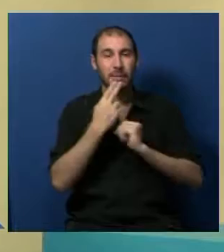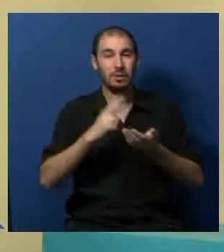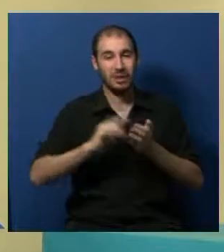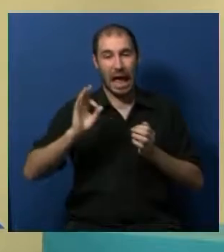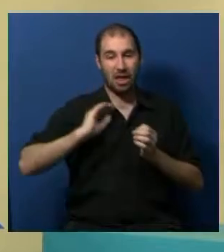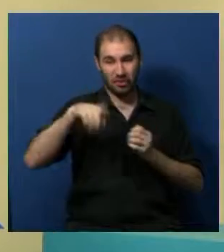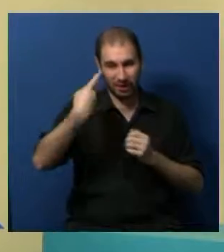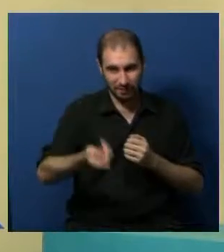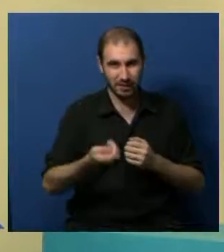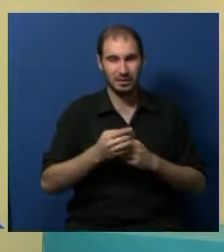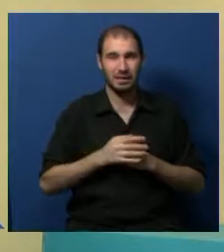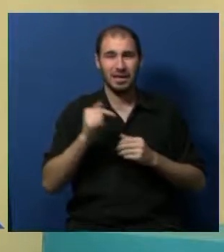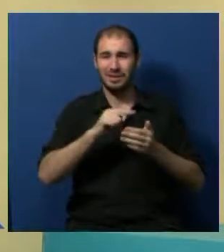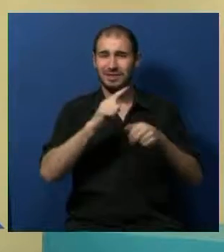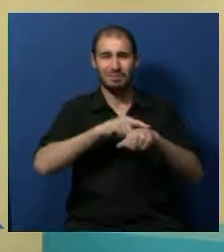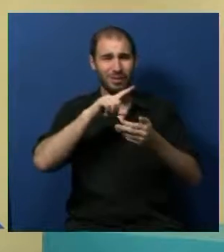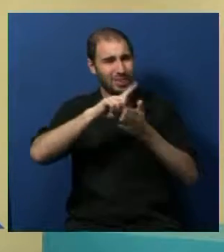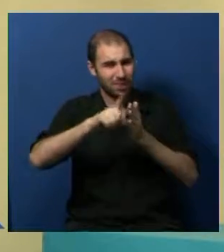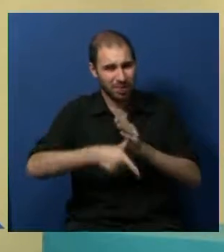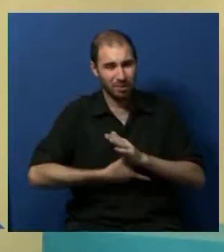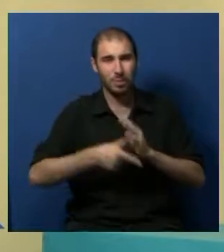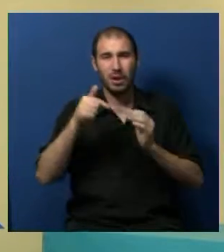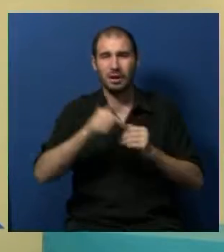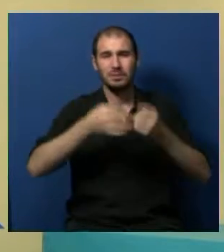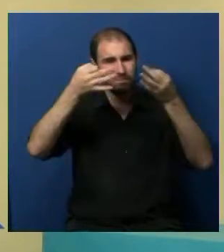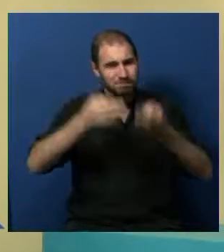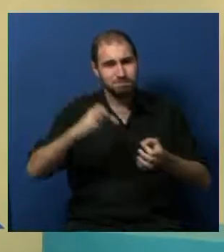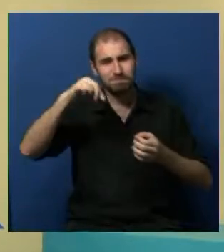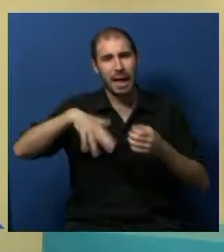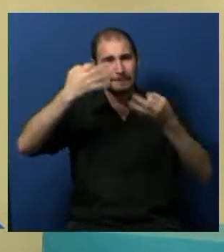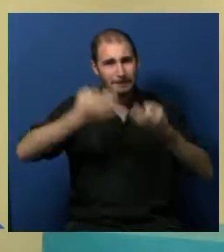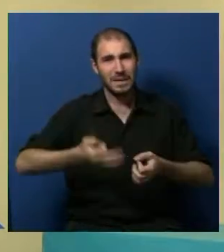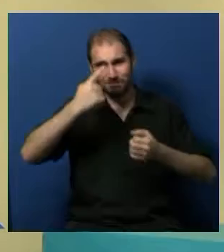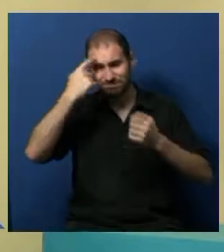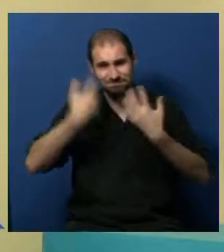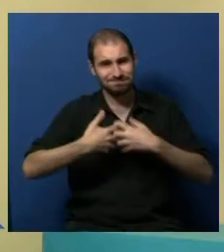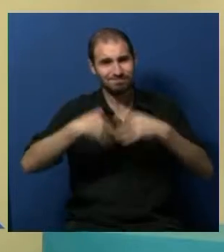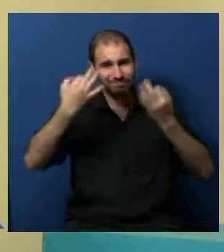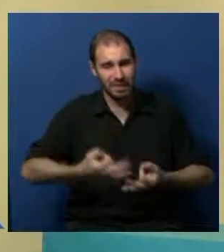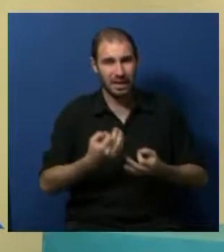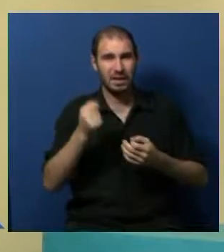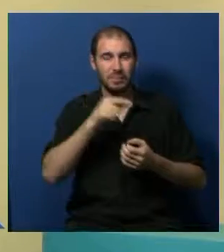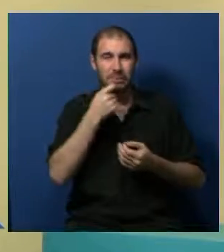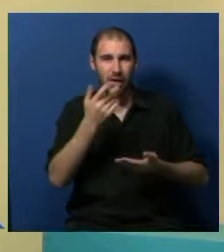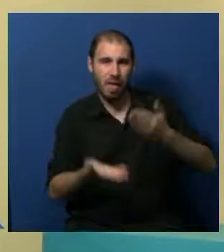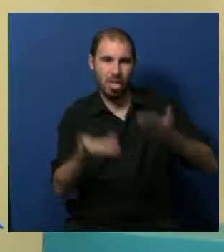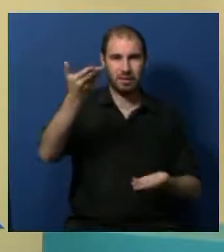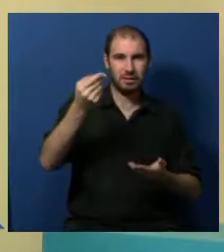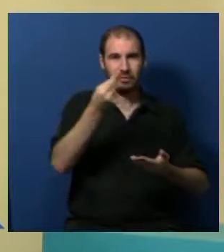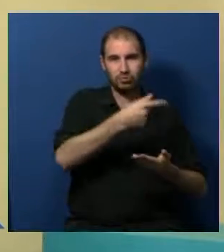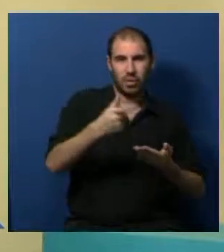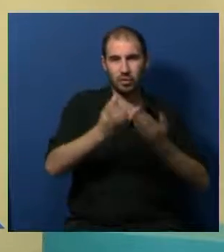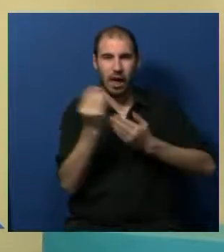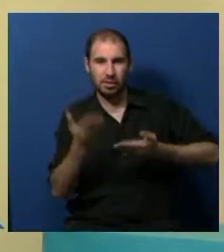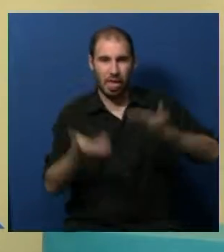próximo. Sí, ¿Por qué? Porque esto lleva mucho tiempo, tienen que hacerlo muy bien planificado, muy bien pensado para no, digamos, desbalancear los ingresos y los